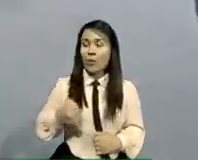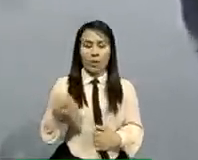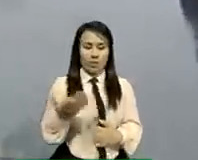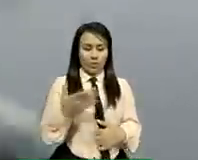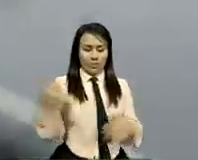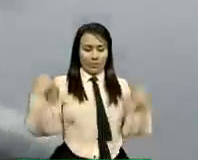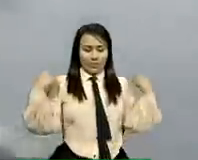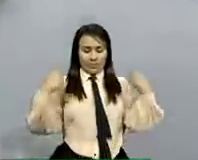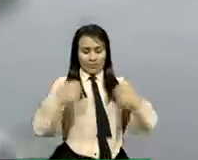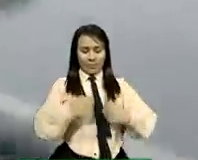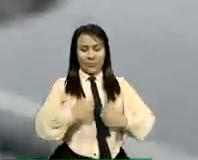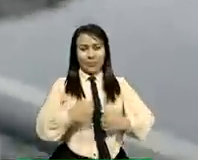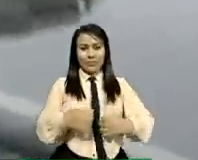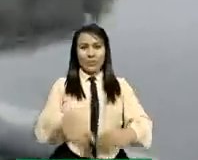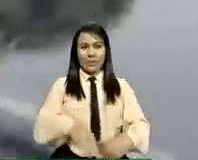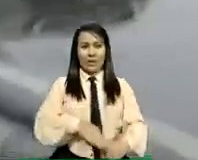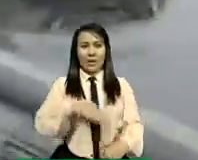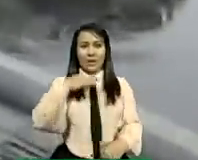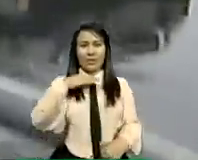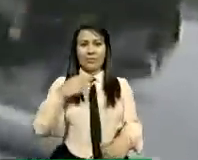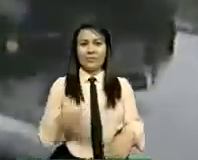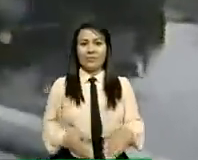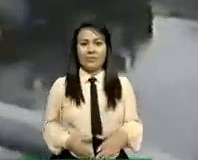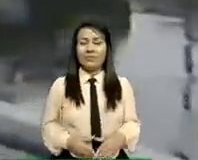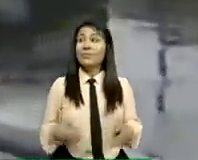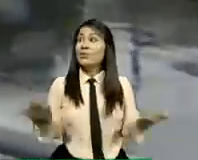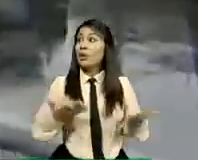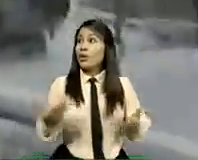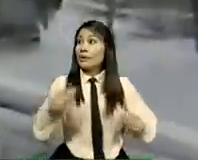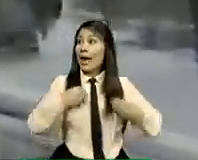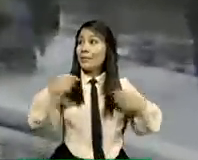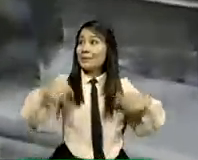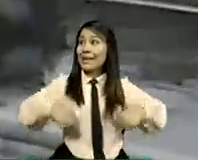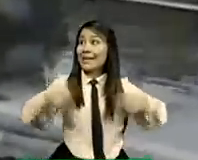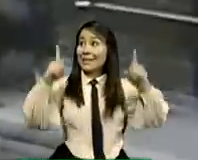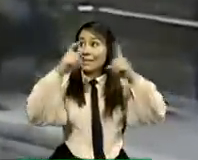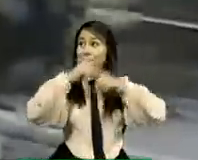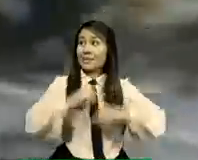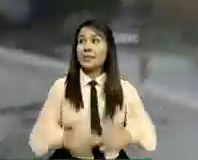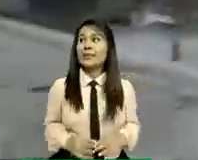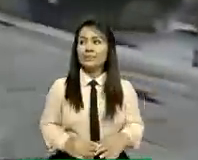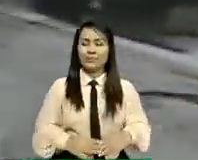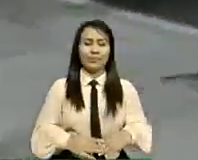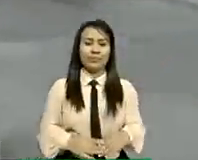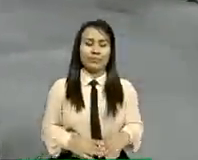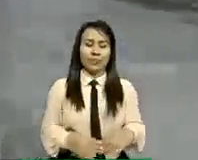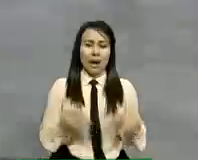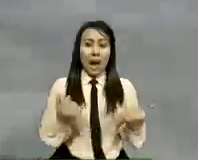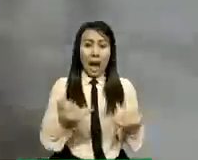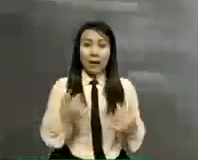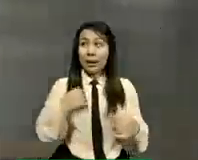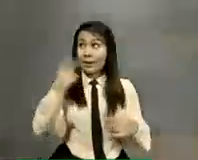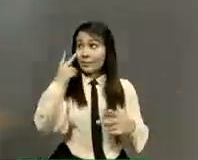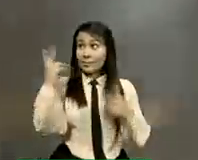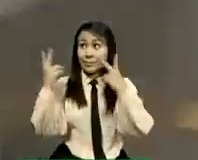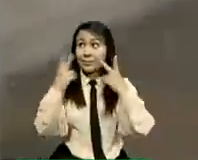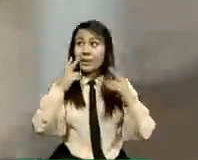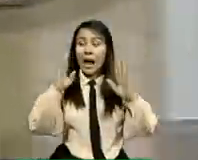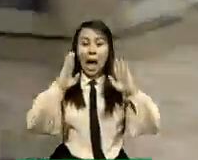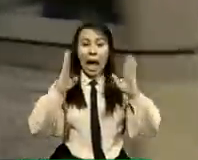No hay ni paraguas para comprar. ¿No hay paraguas para comprar? No, cuando no llueve, hay las paraguas. ¿Y ahora qué hacemos? ¿El periódico, de pronto? El